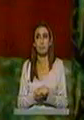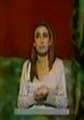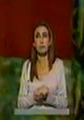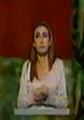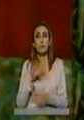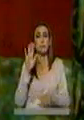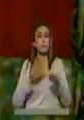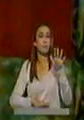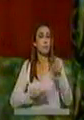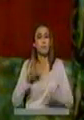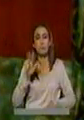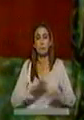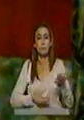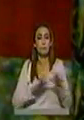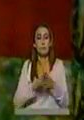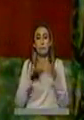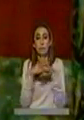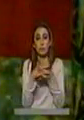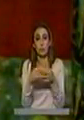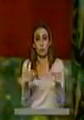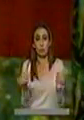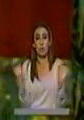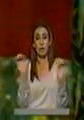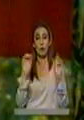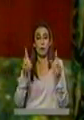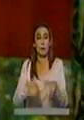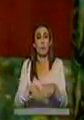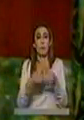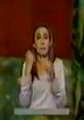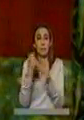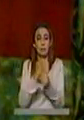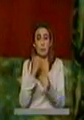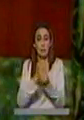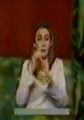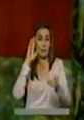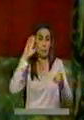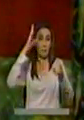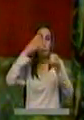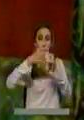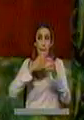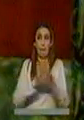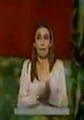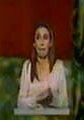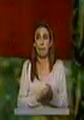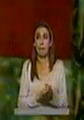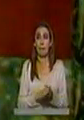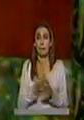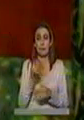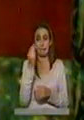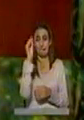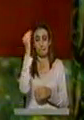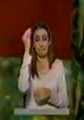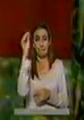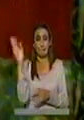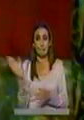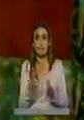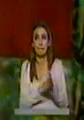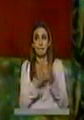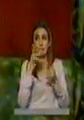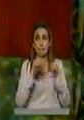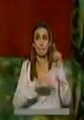algo para poder realizarlo, bueno, me voy a enfocar ahorita en nosotros, los jóvenes de mi